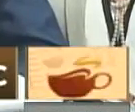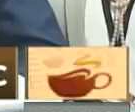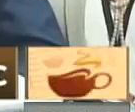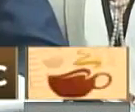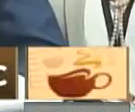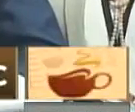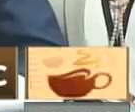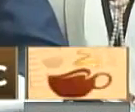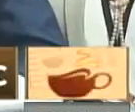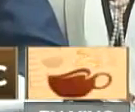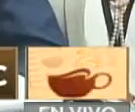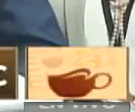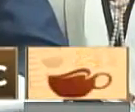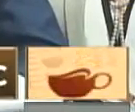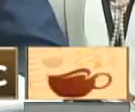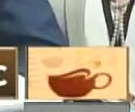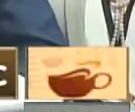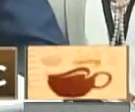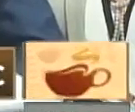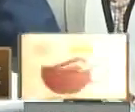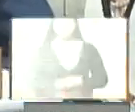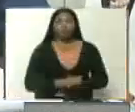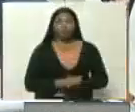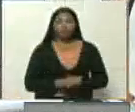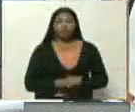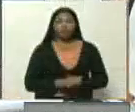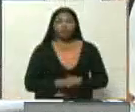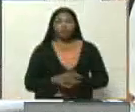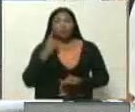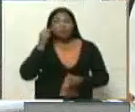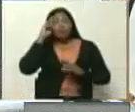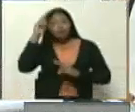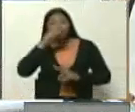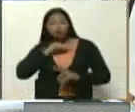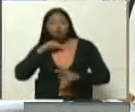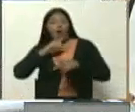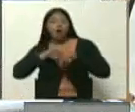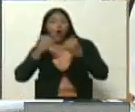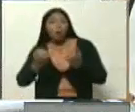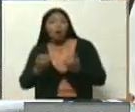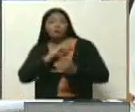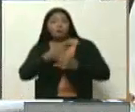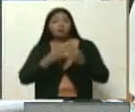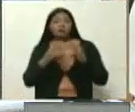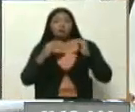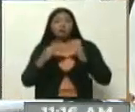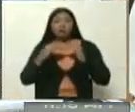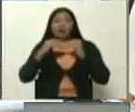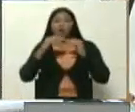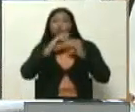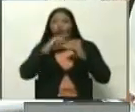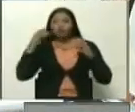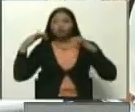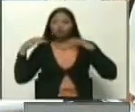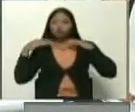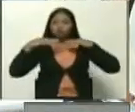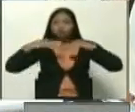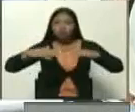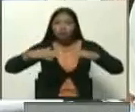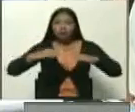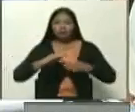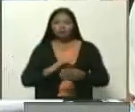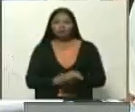desigualdades se han acentuado. Por esta razón, es hora de fortalecer el multilateralismo. Reiteramos que persisten